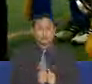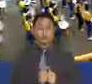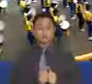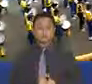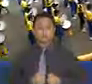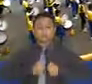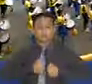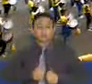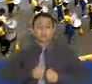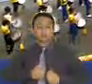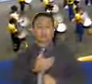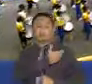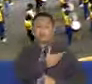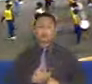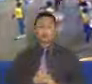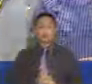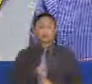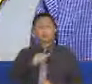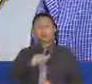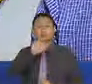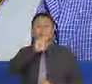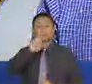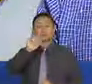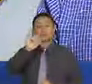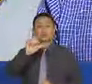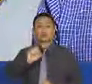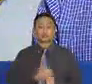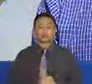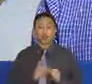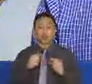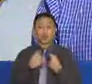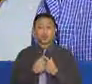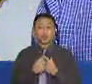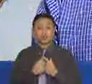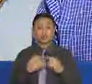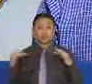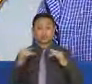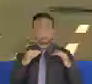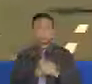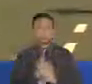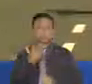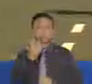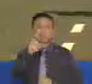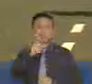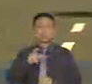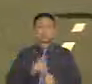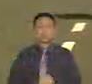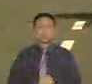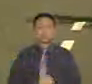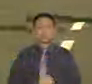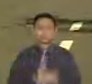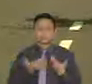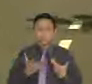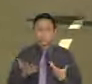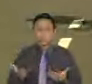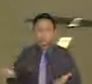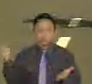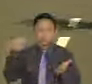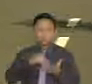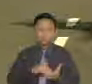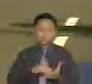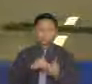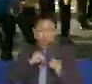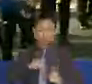de presidente Carlos Arroyo del río con una banda de guerra de 15 estudiantes reaparecen definitivamente en ese año